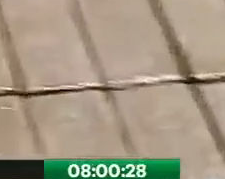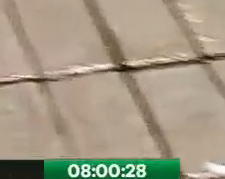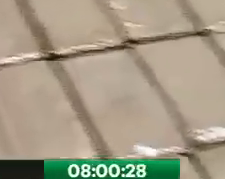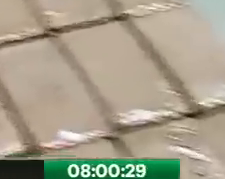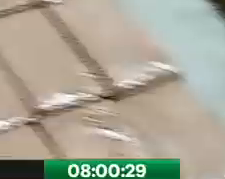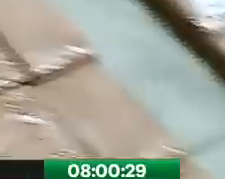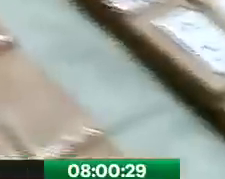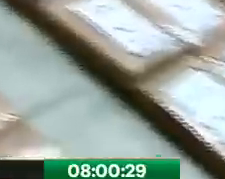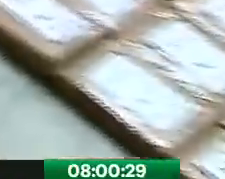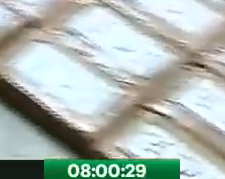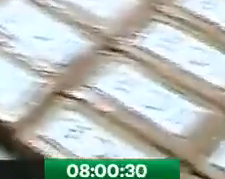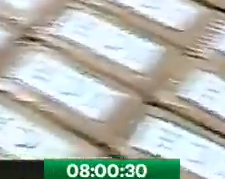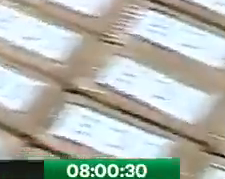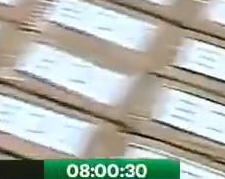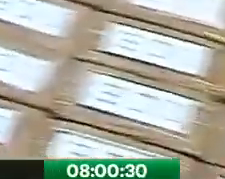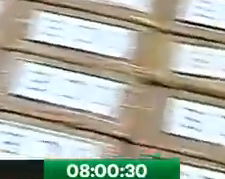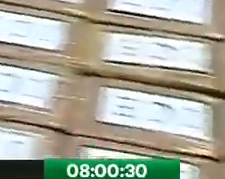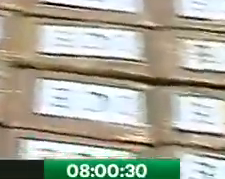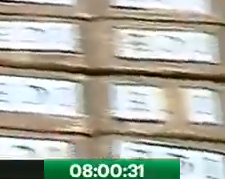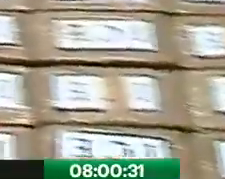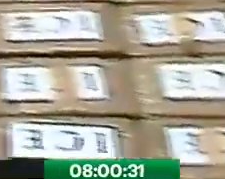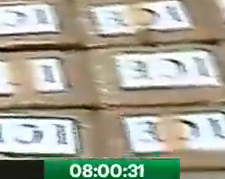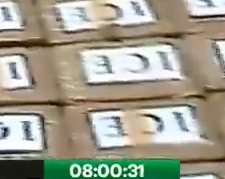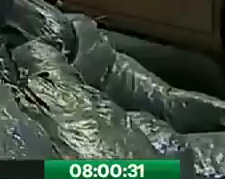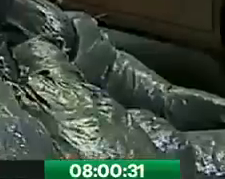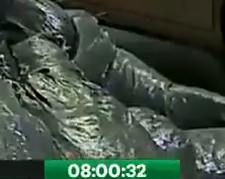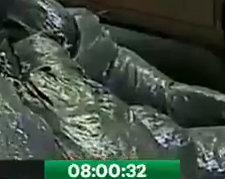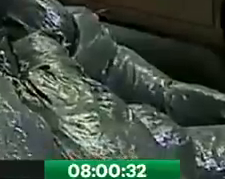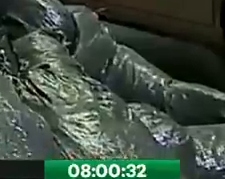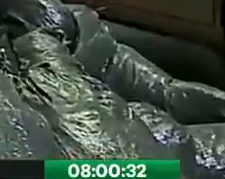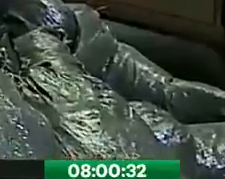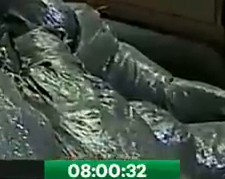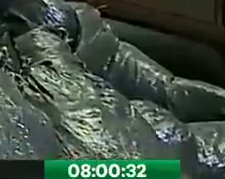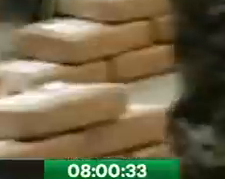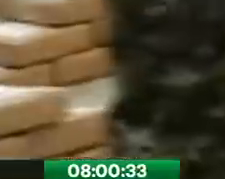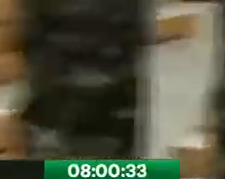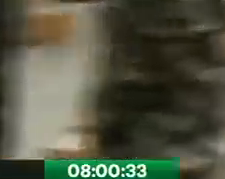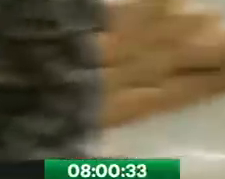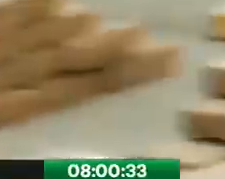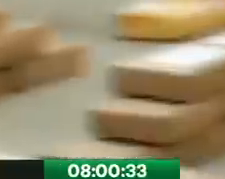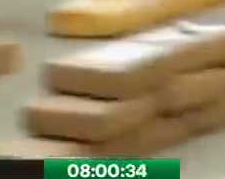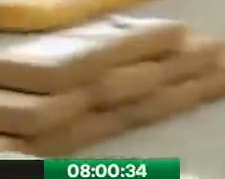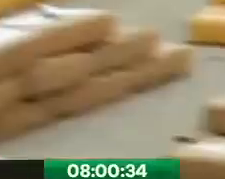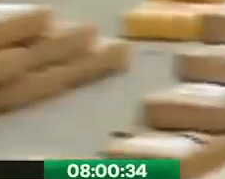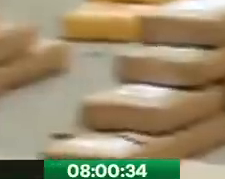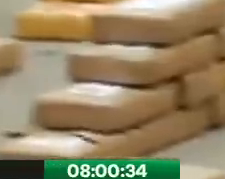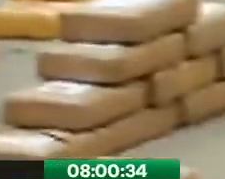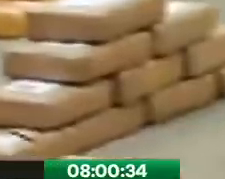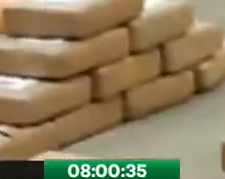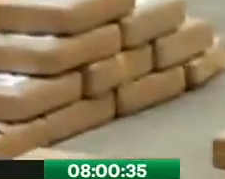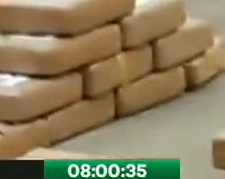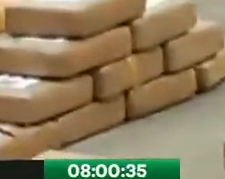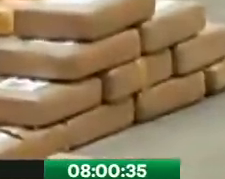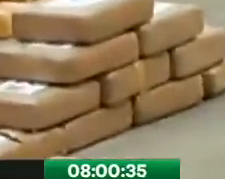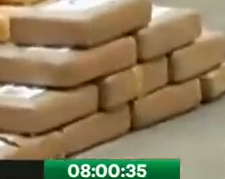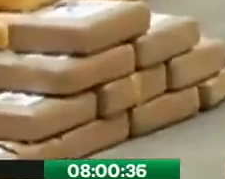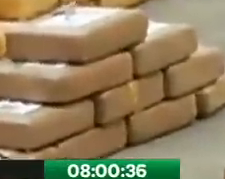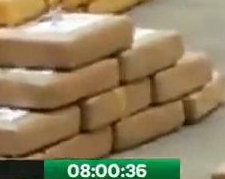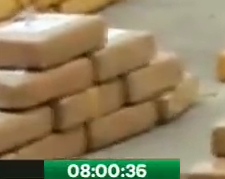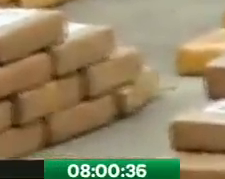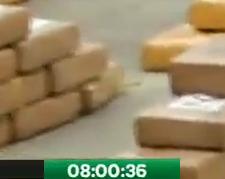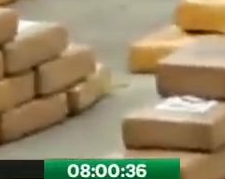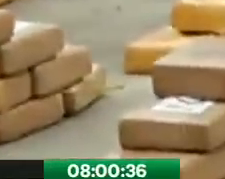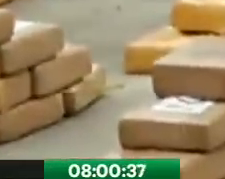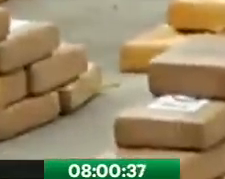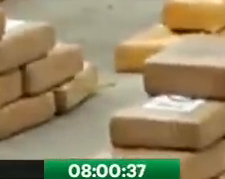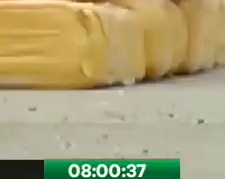instalaciones de una compañía exportadora de productos agrícolas la sustancia estaba escondida en sacos de yute y pretendía ser enviada a